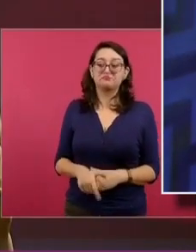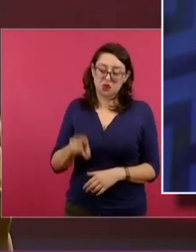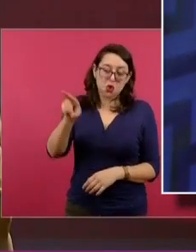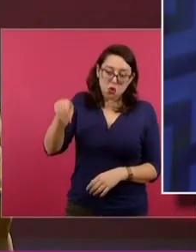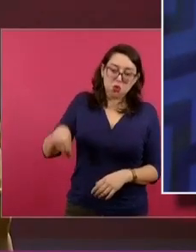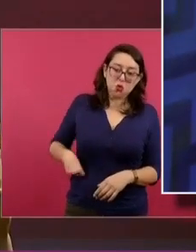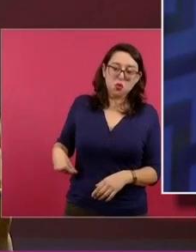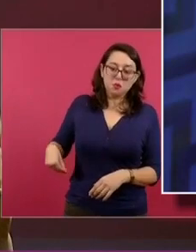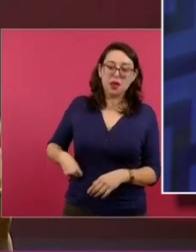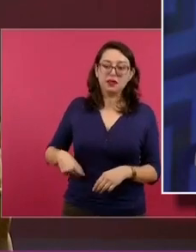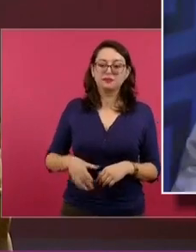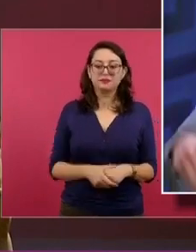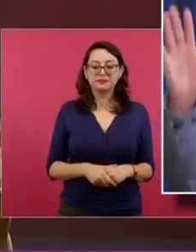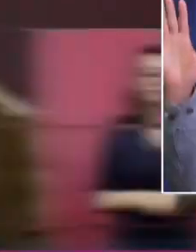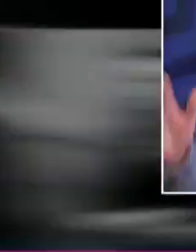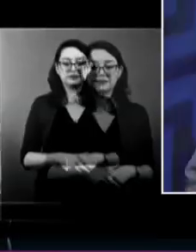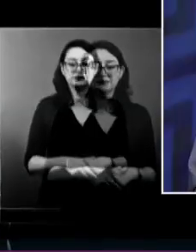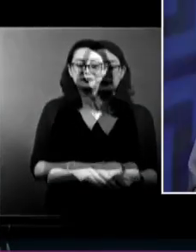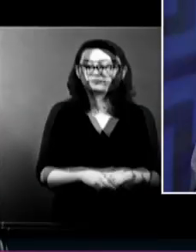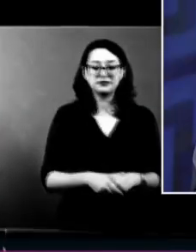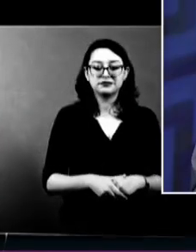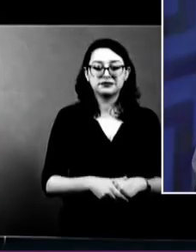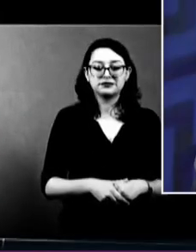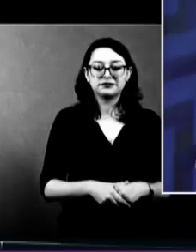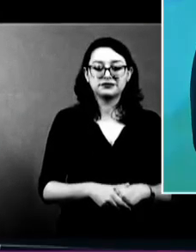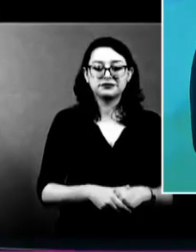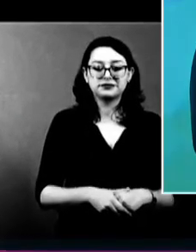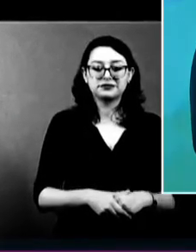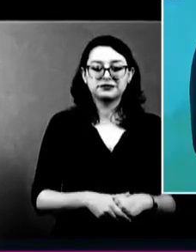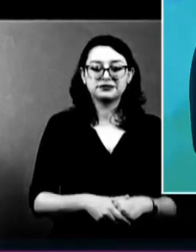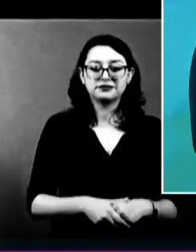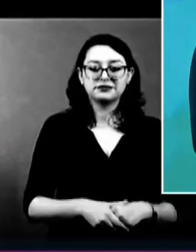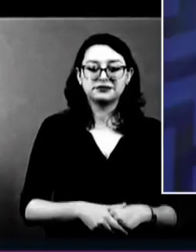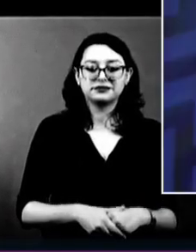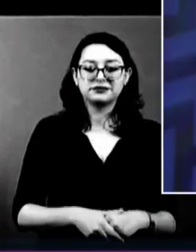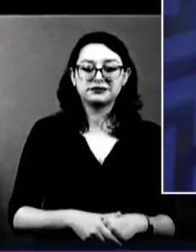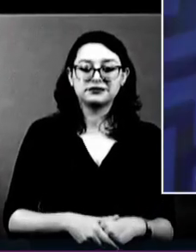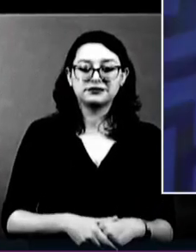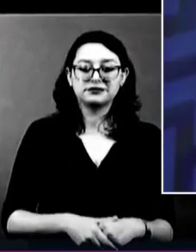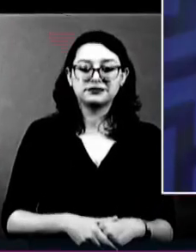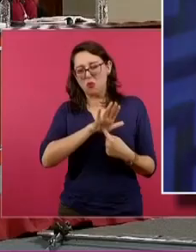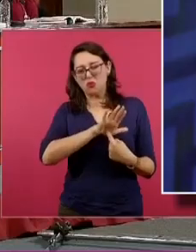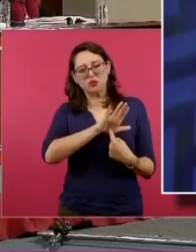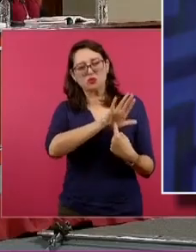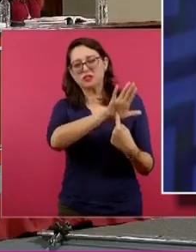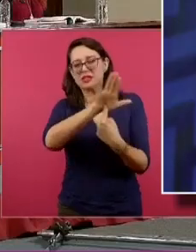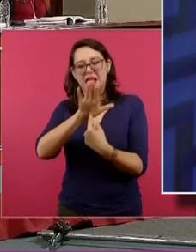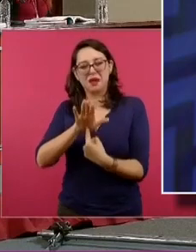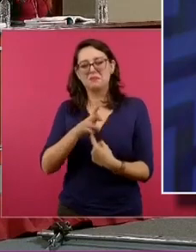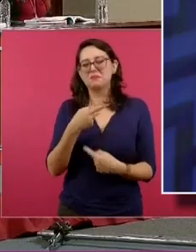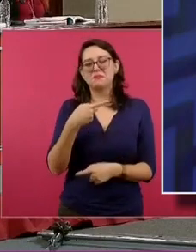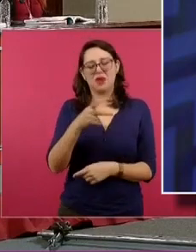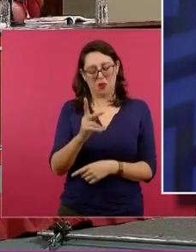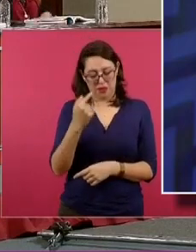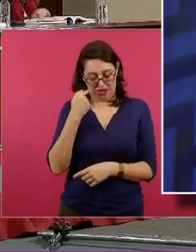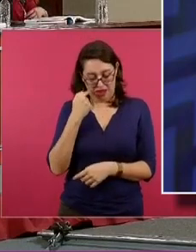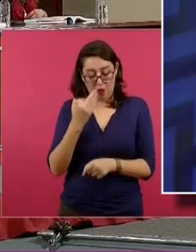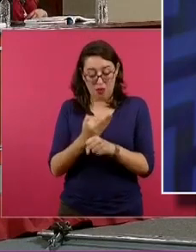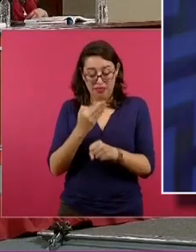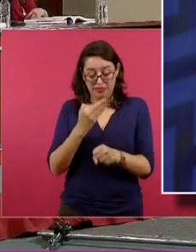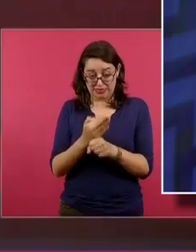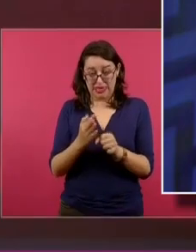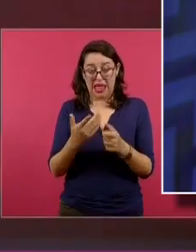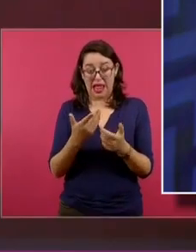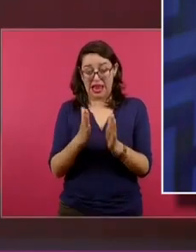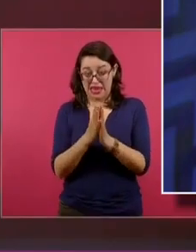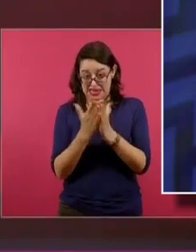no importa, son 20 errores, nah. ¿No? Y bueno, hay que tomarlo esto como material didáctico. Yo espero que los profesores lo